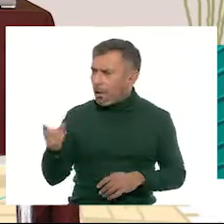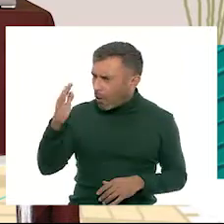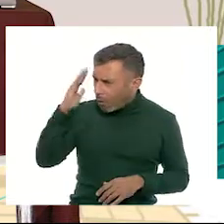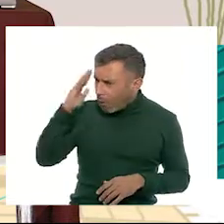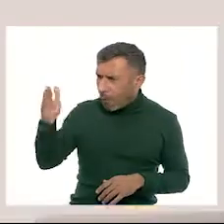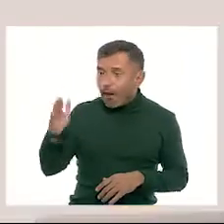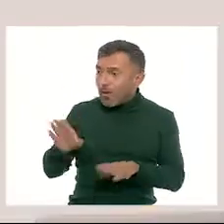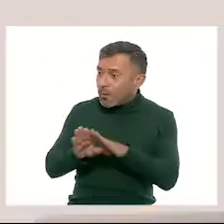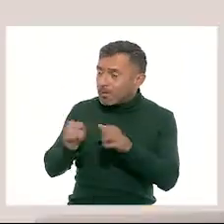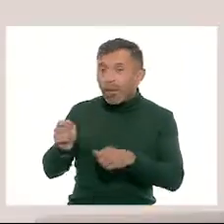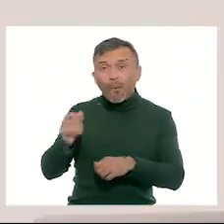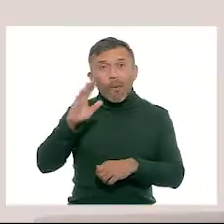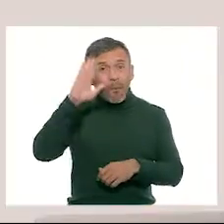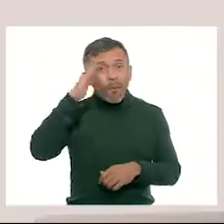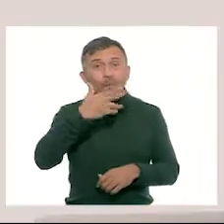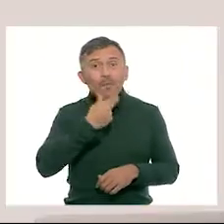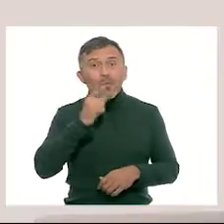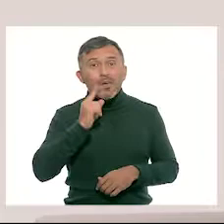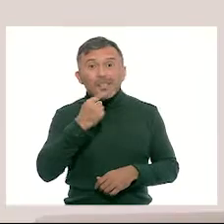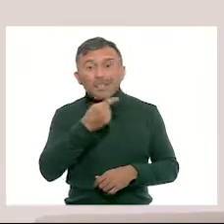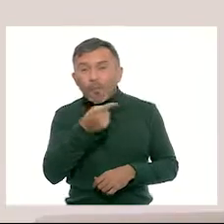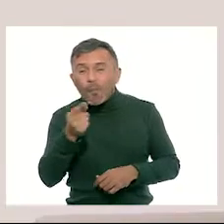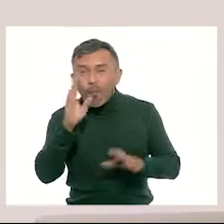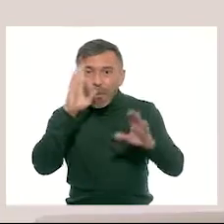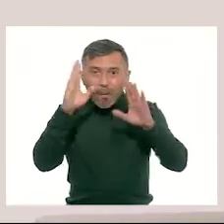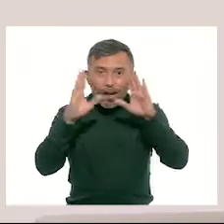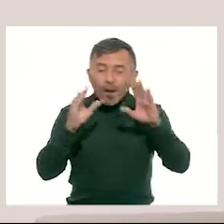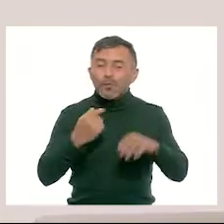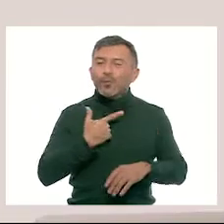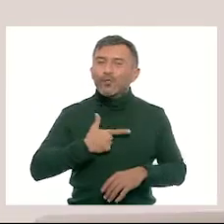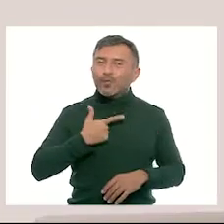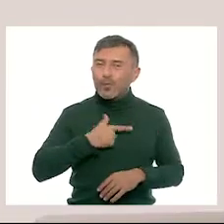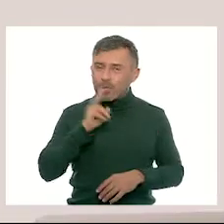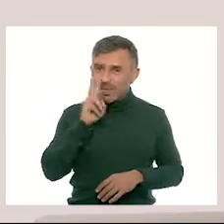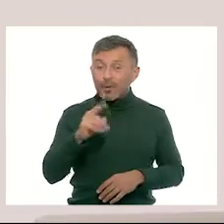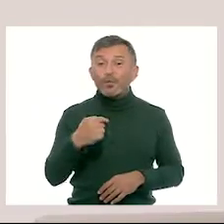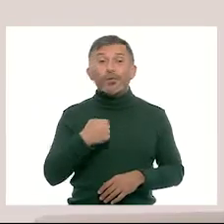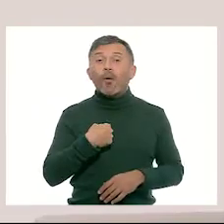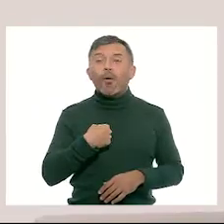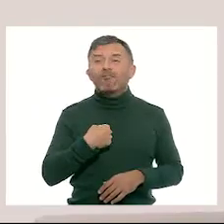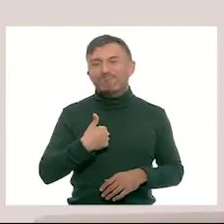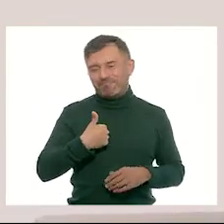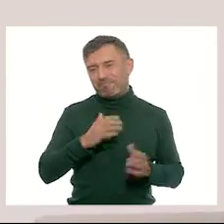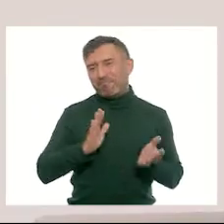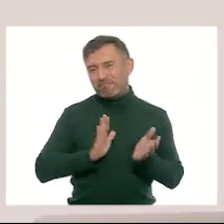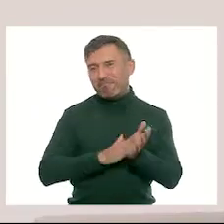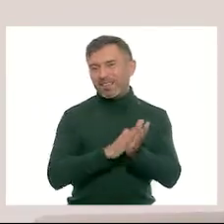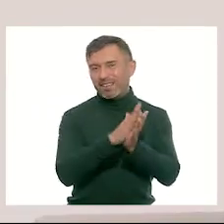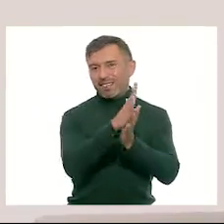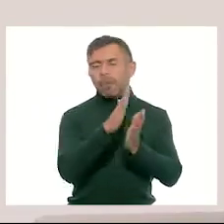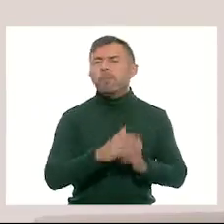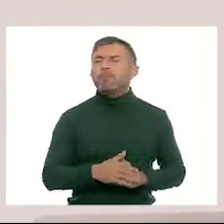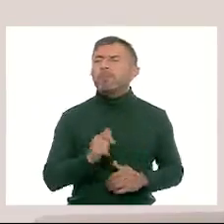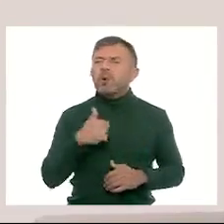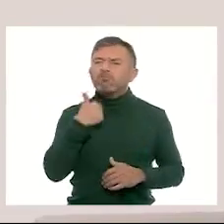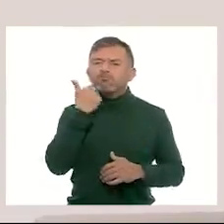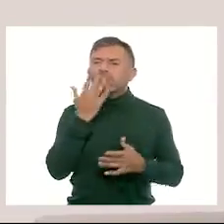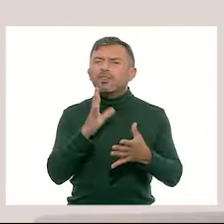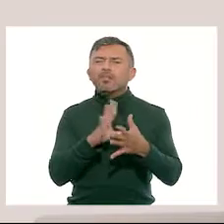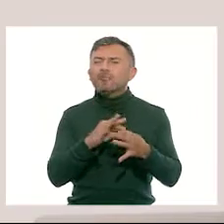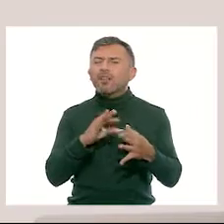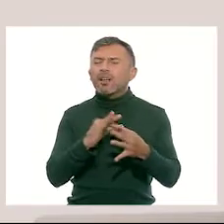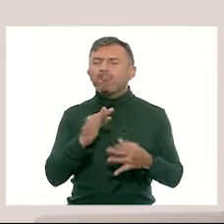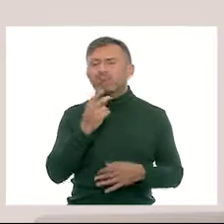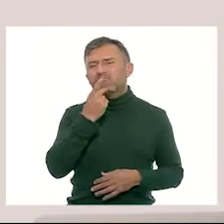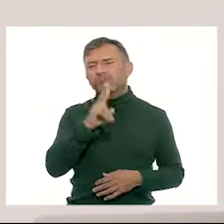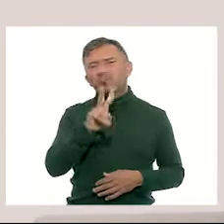y niños! Me da mucho gusto estar con ustedes. Yo soy Pandereta. Y pues, les cuento que la verdad hoy